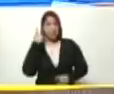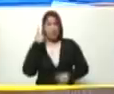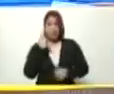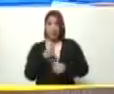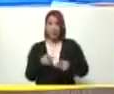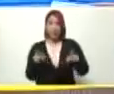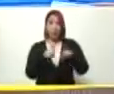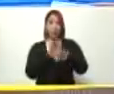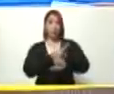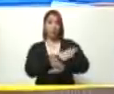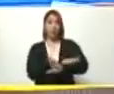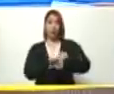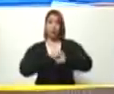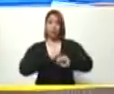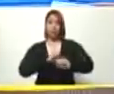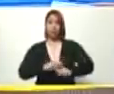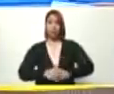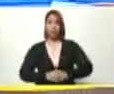una fuerza,